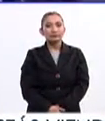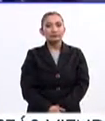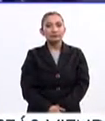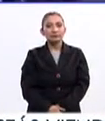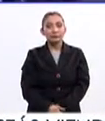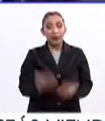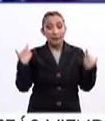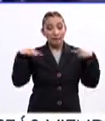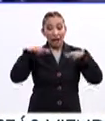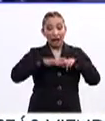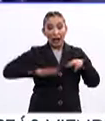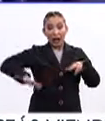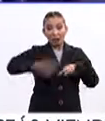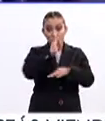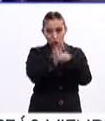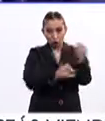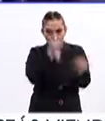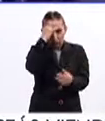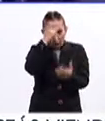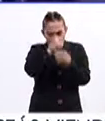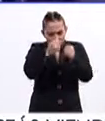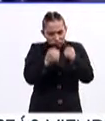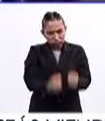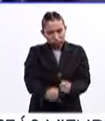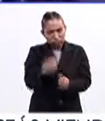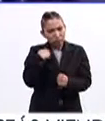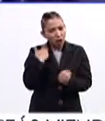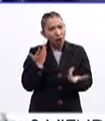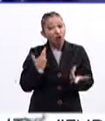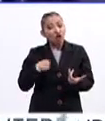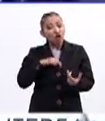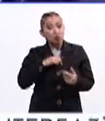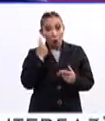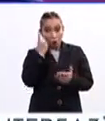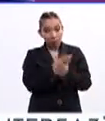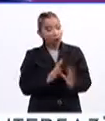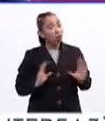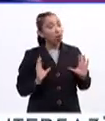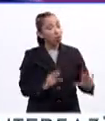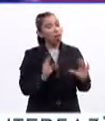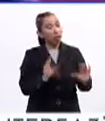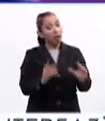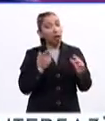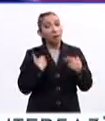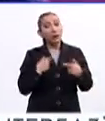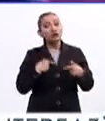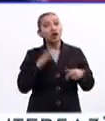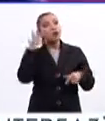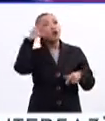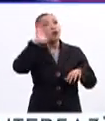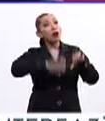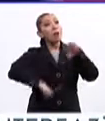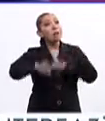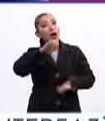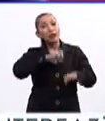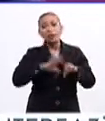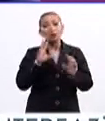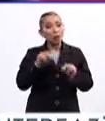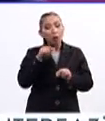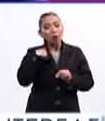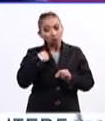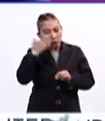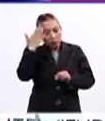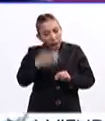Es que los maestros están convencidos de que no están formando solamente empleados, sino que